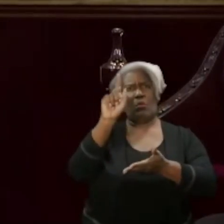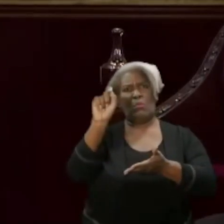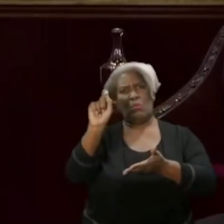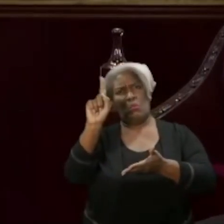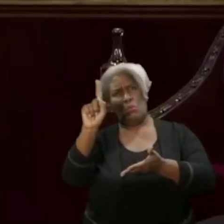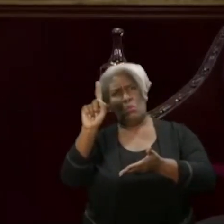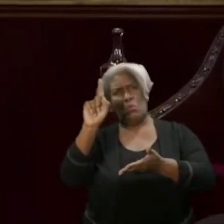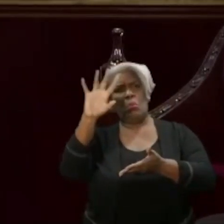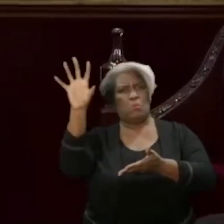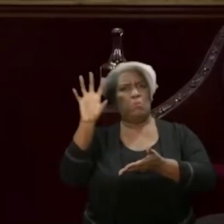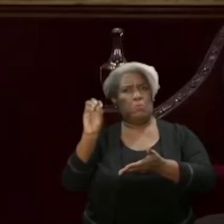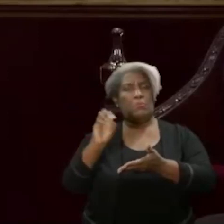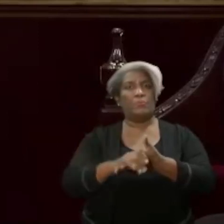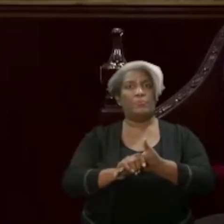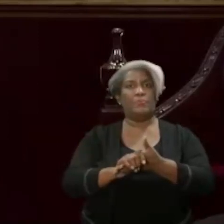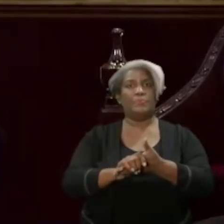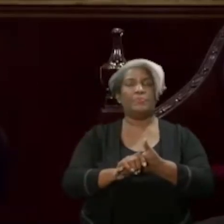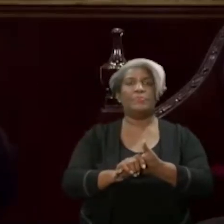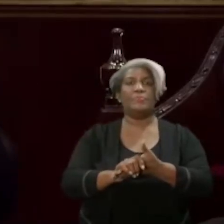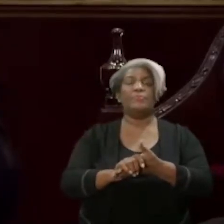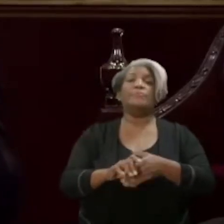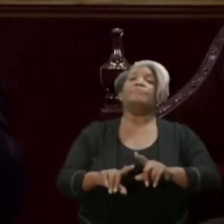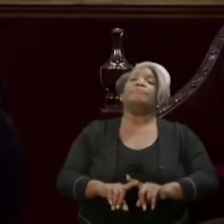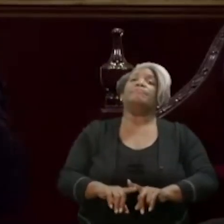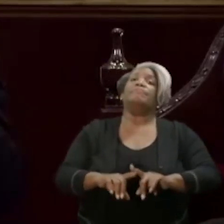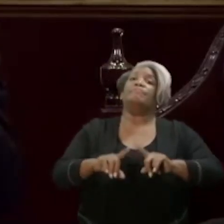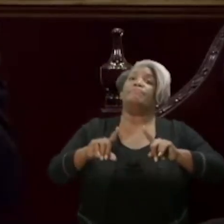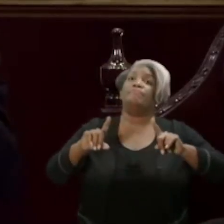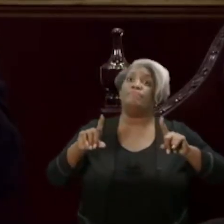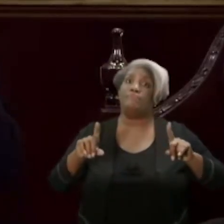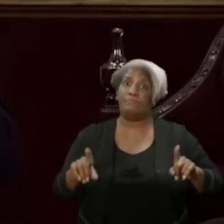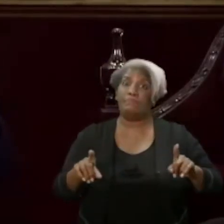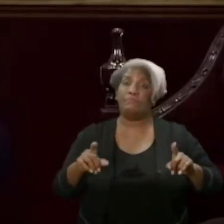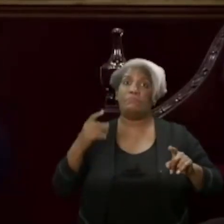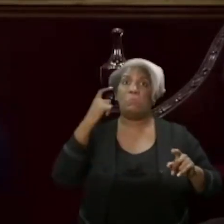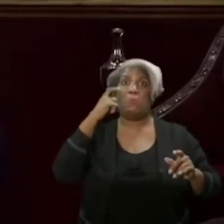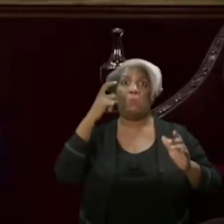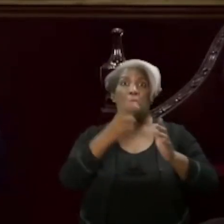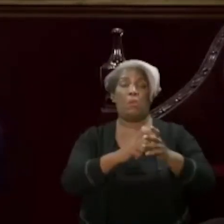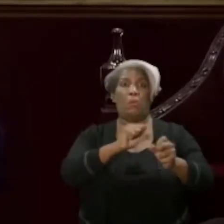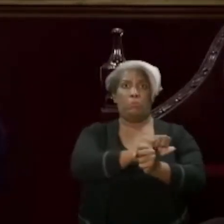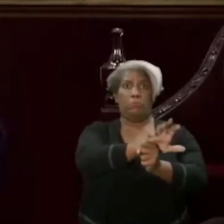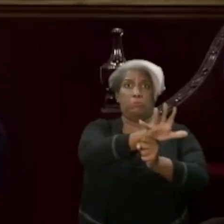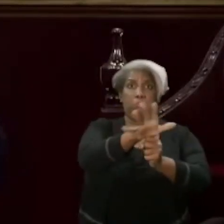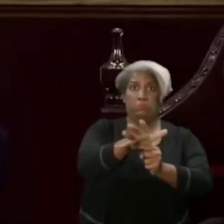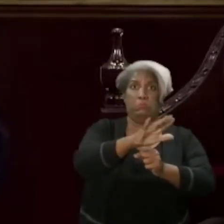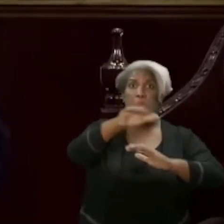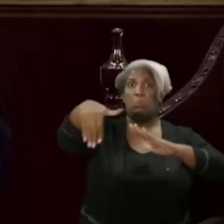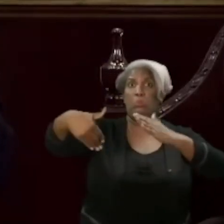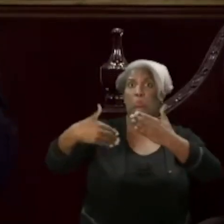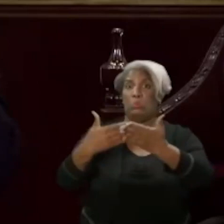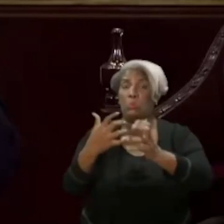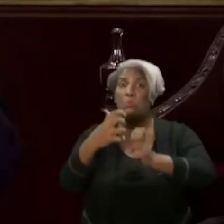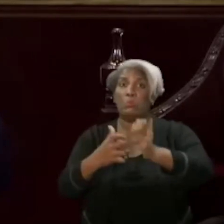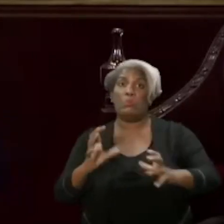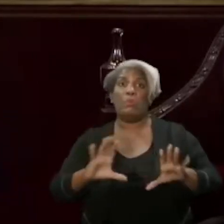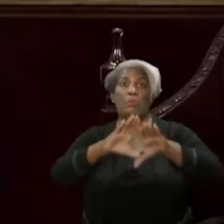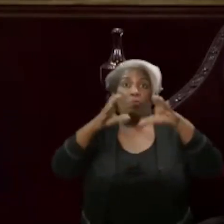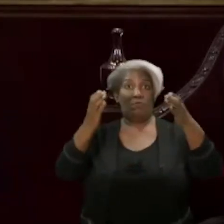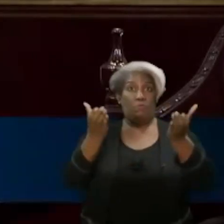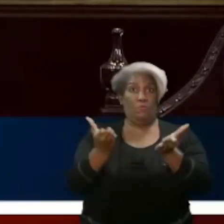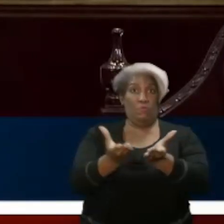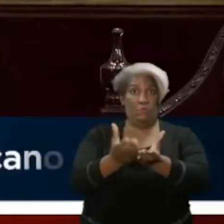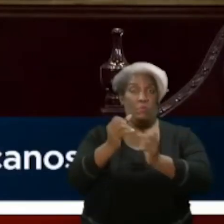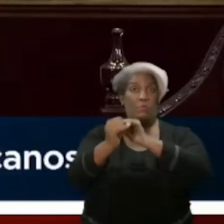porcentuales. A pesar de todo esto, de las secuelas de la pandemia y la inflación internacional,